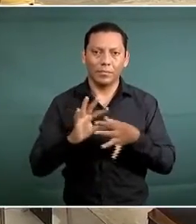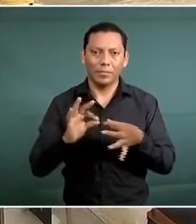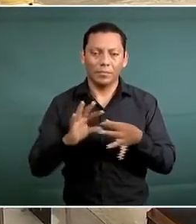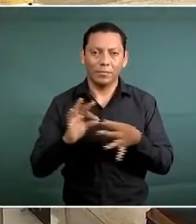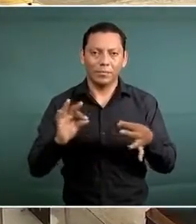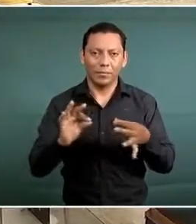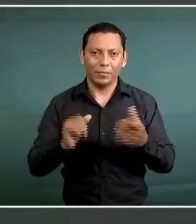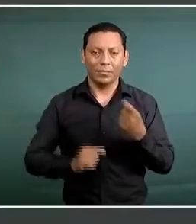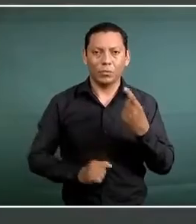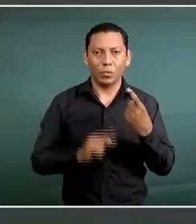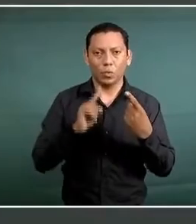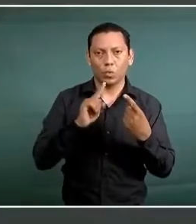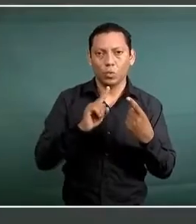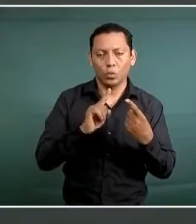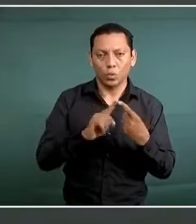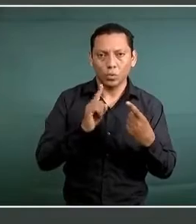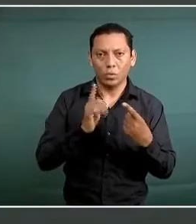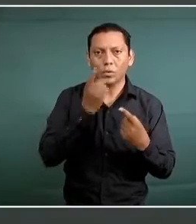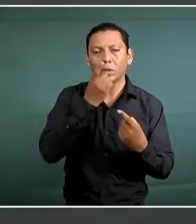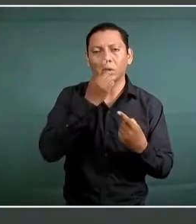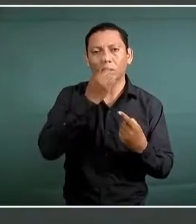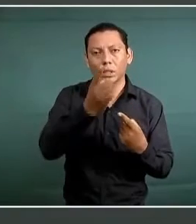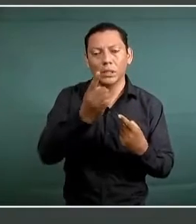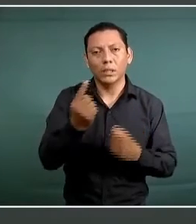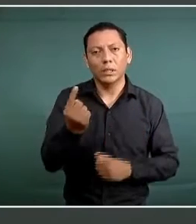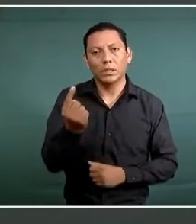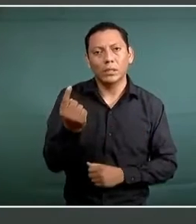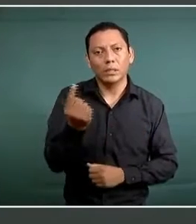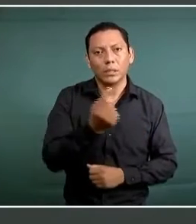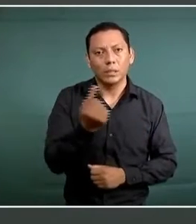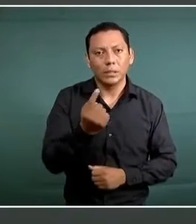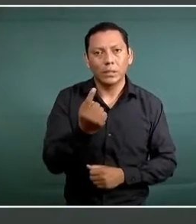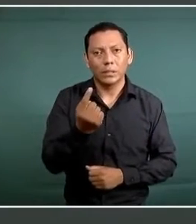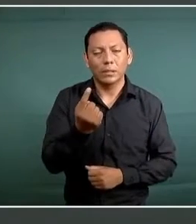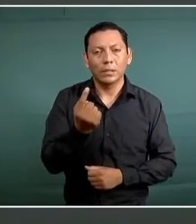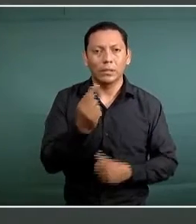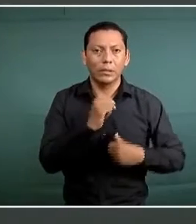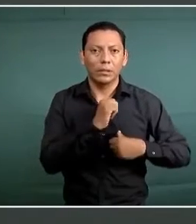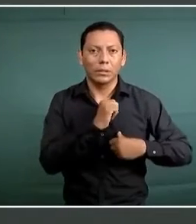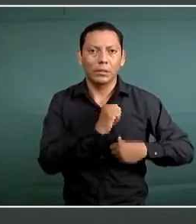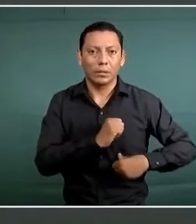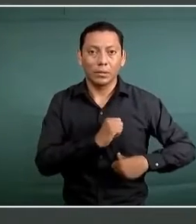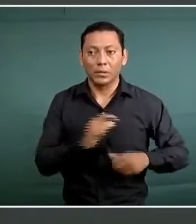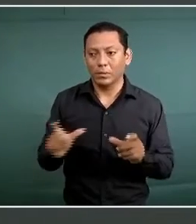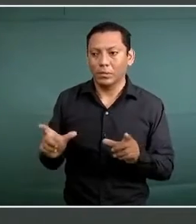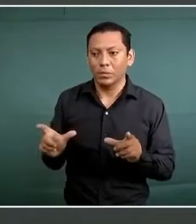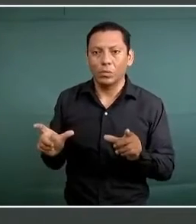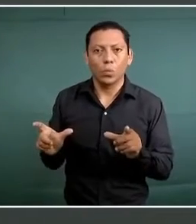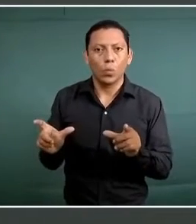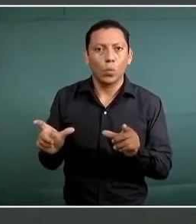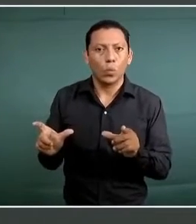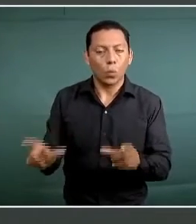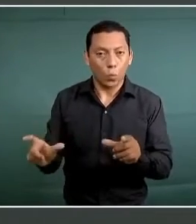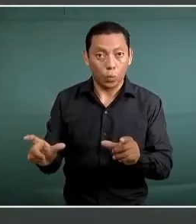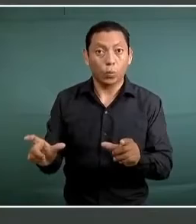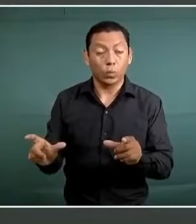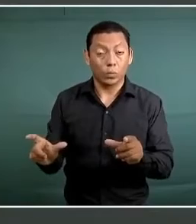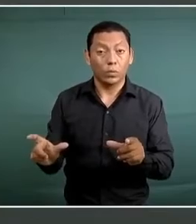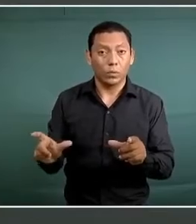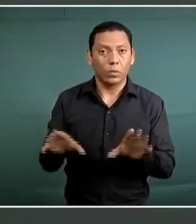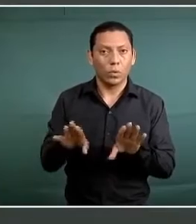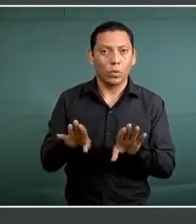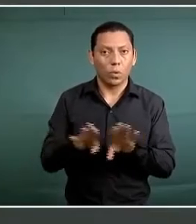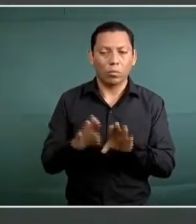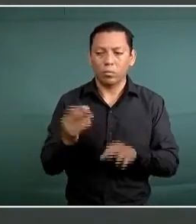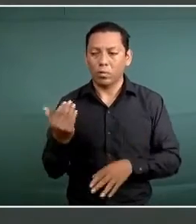Uno, decirles que el Gabinete de Seguridad, como